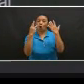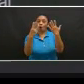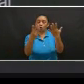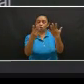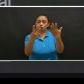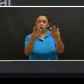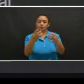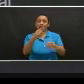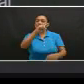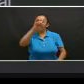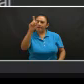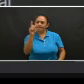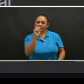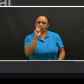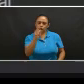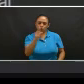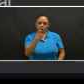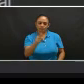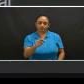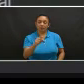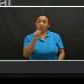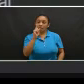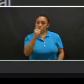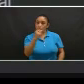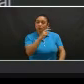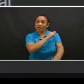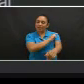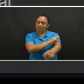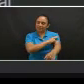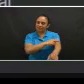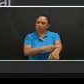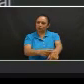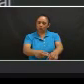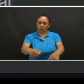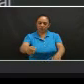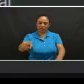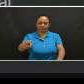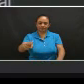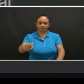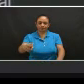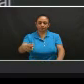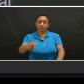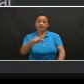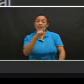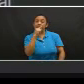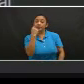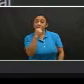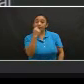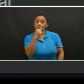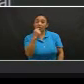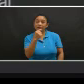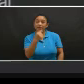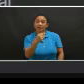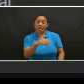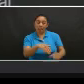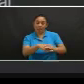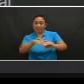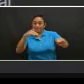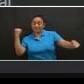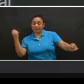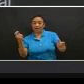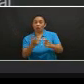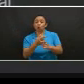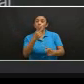8. Y le preguntó, esta historia es después de que Agar viene y se va, la sacan con su